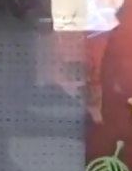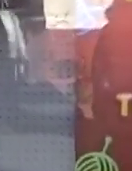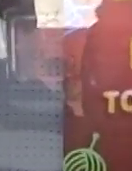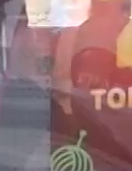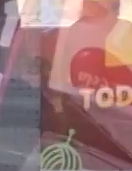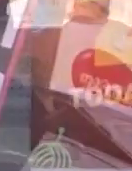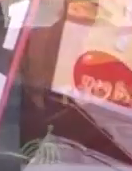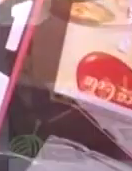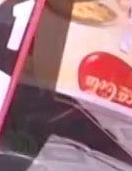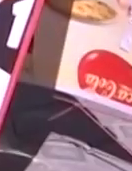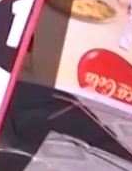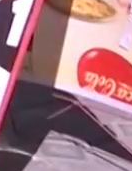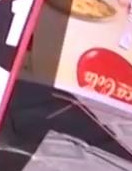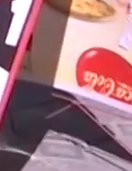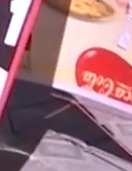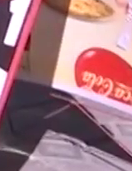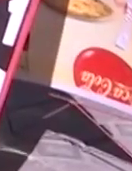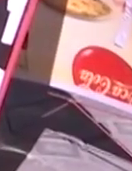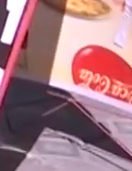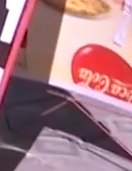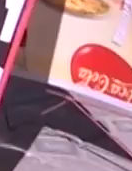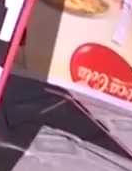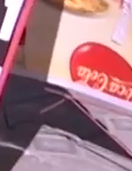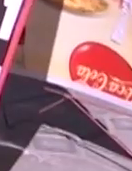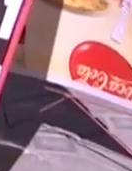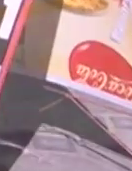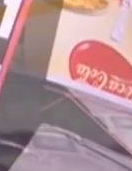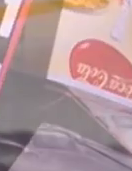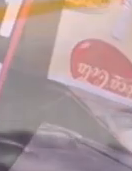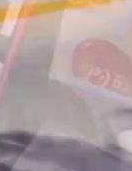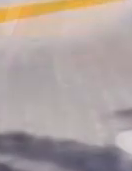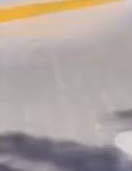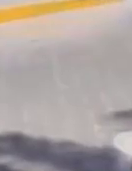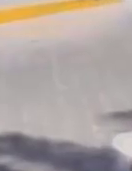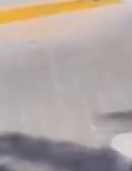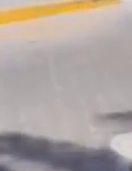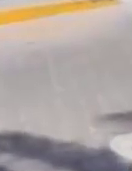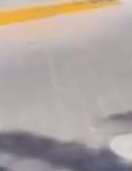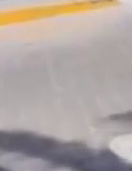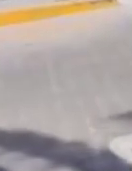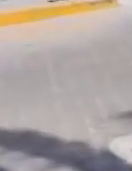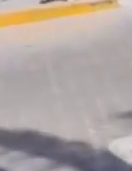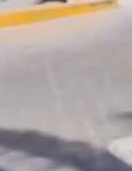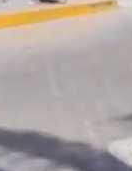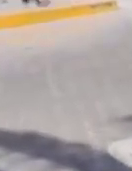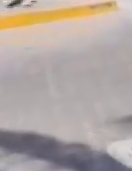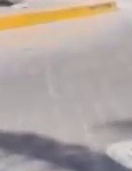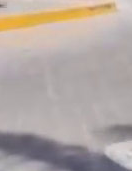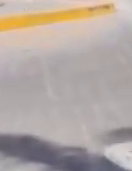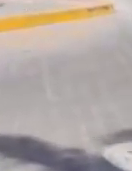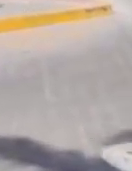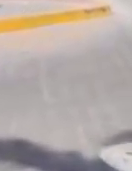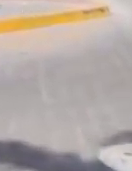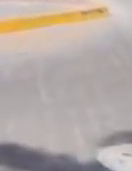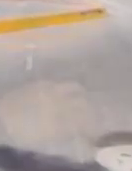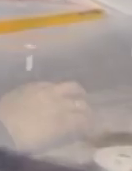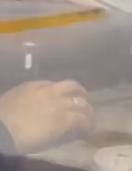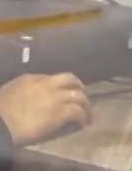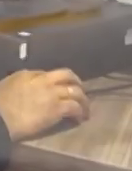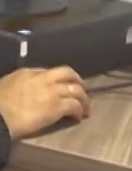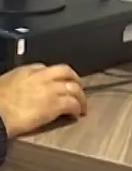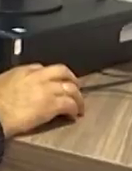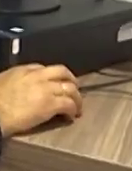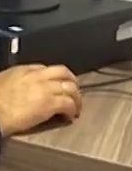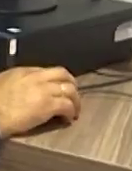usted vaya a hacer sus adquisiciones. Les recordamos que puede acudir usted a asesoría en la